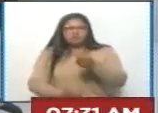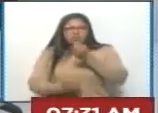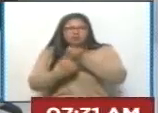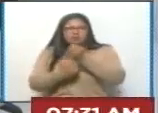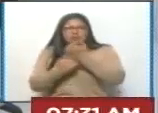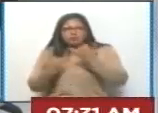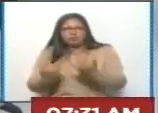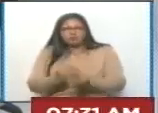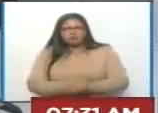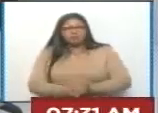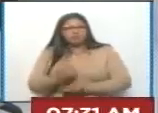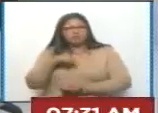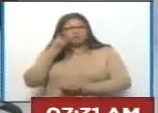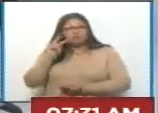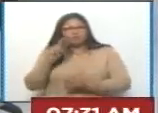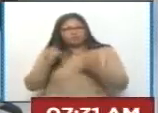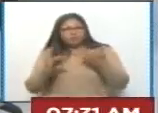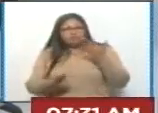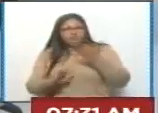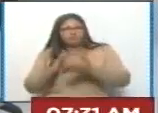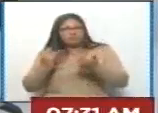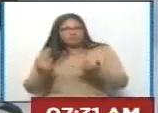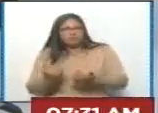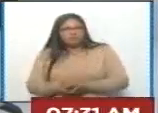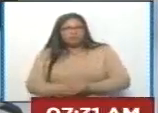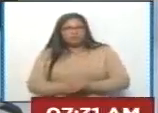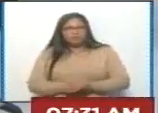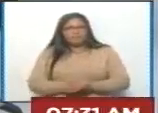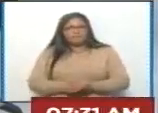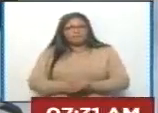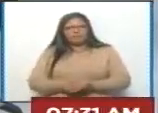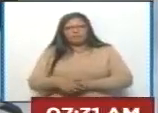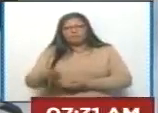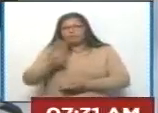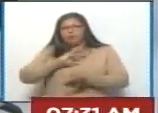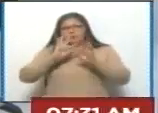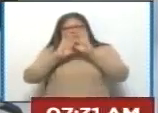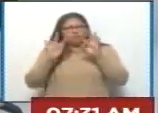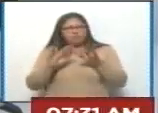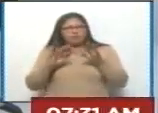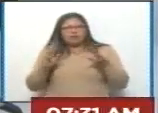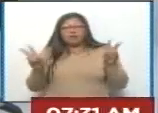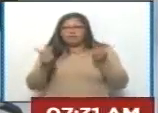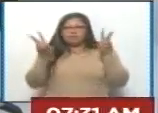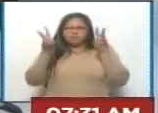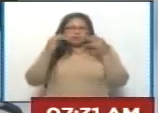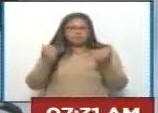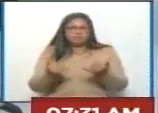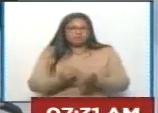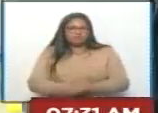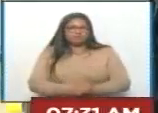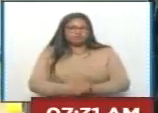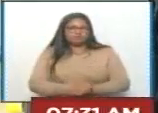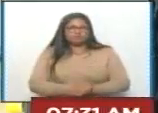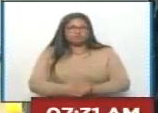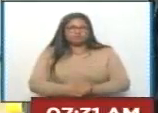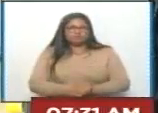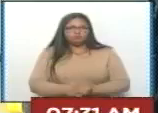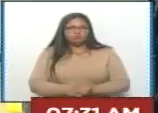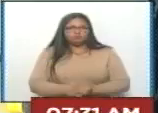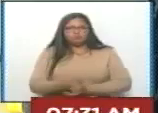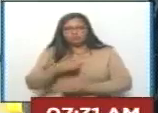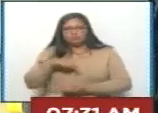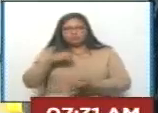nosotros observamos, son fundamentos esenciales de las victorias de la Revolución Bolivariana en la actualidad. Además, y por